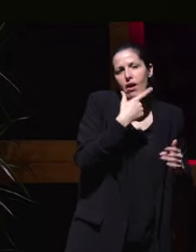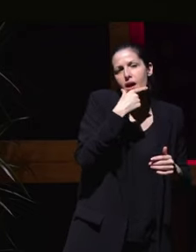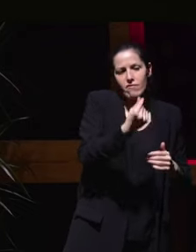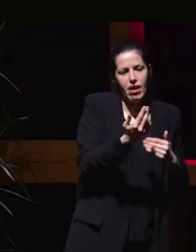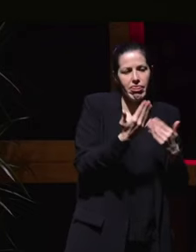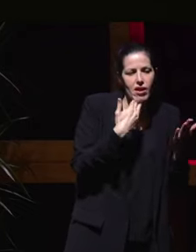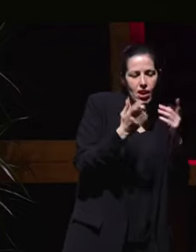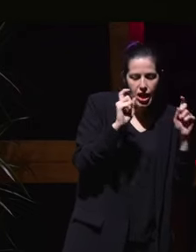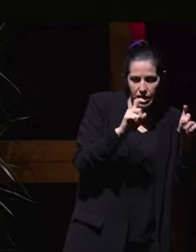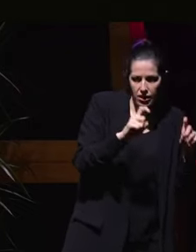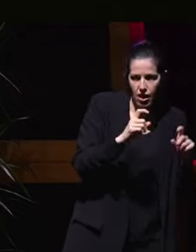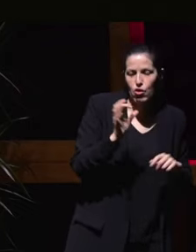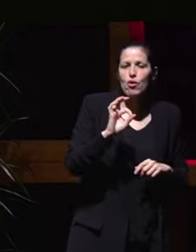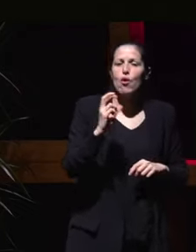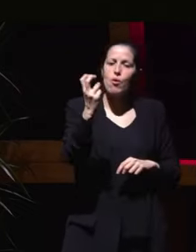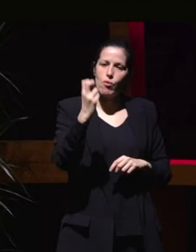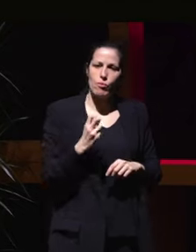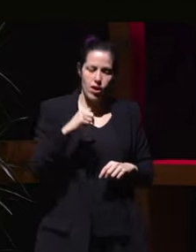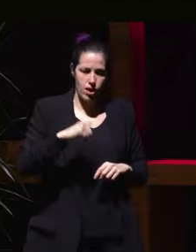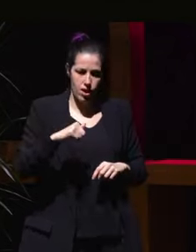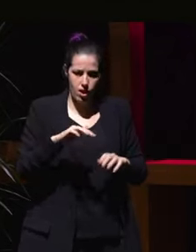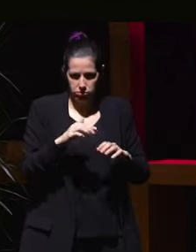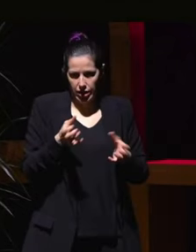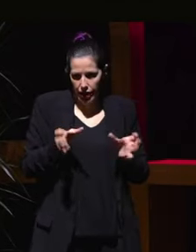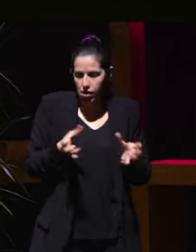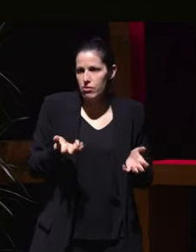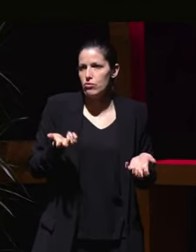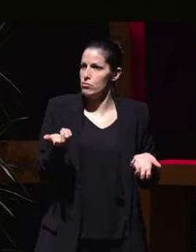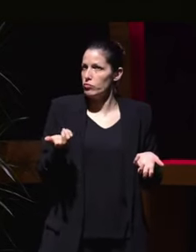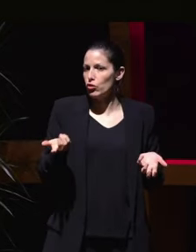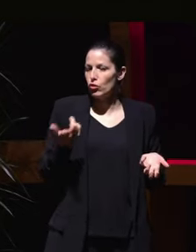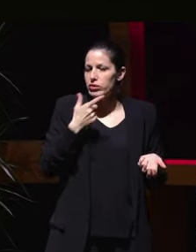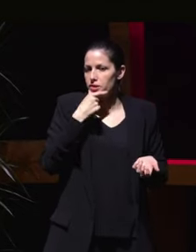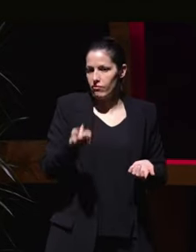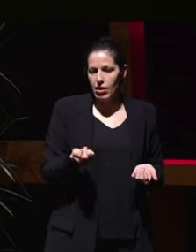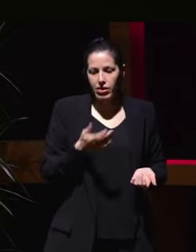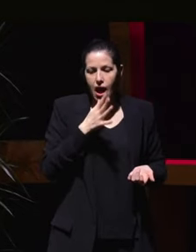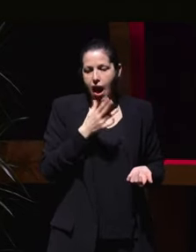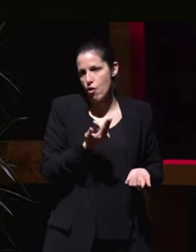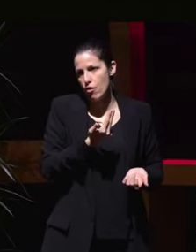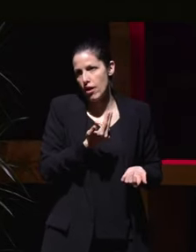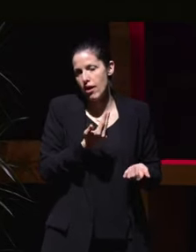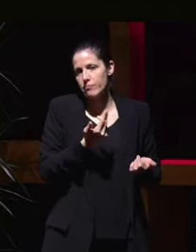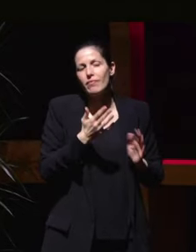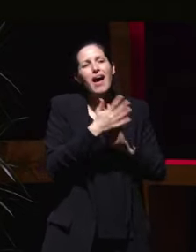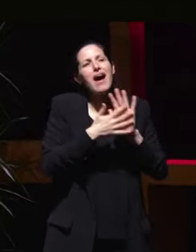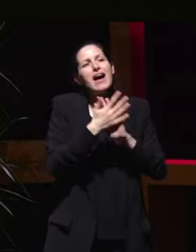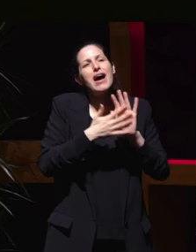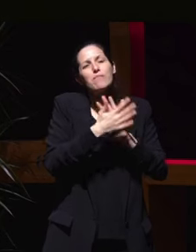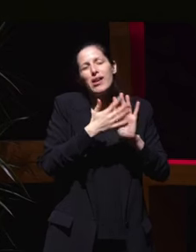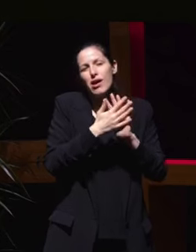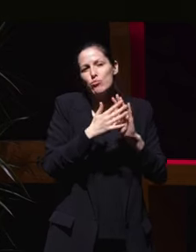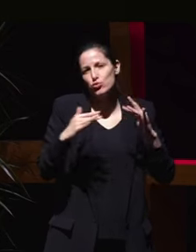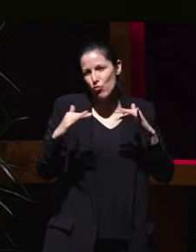algo que agora parece impensable, polo menos nos non temos esa posibilidade co Celta, co fútbol, falamos do fútbol porque merece